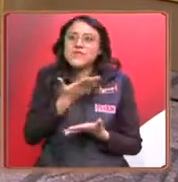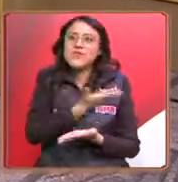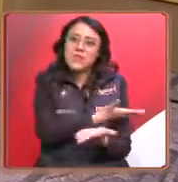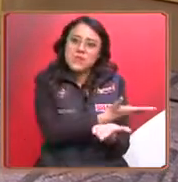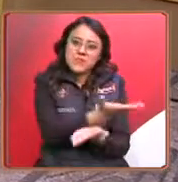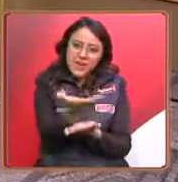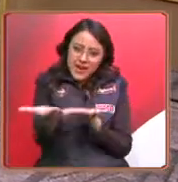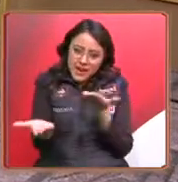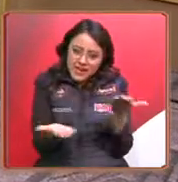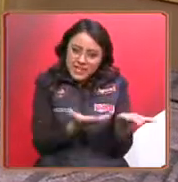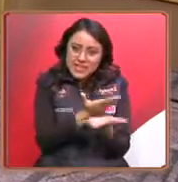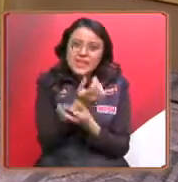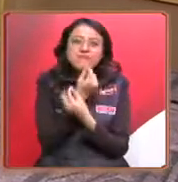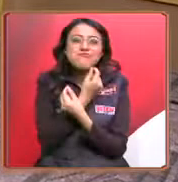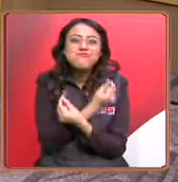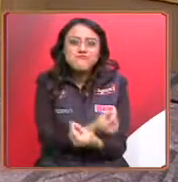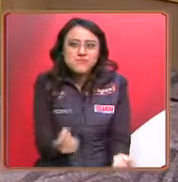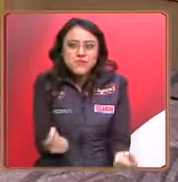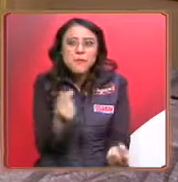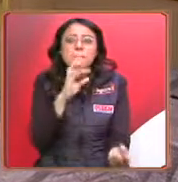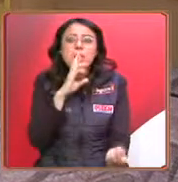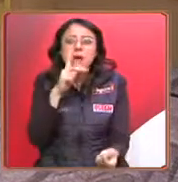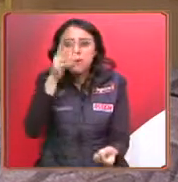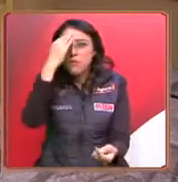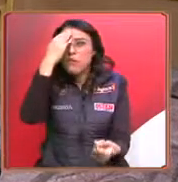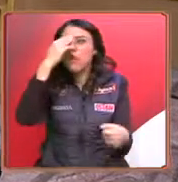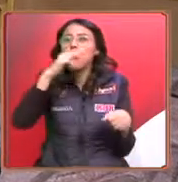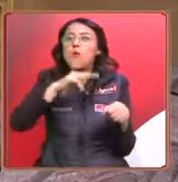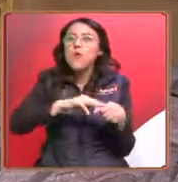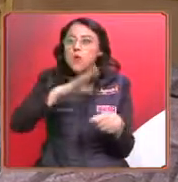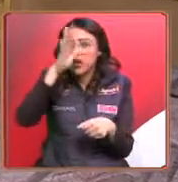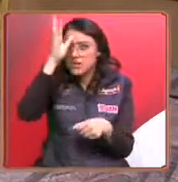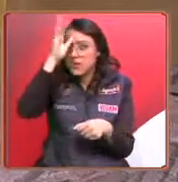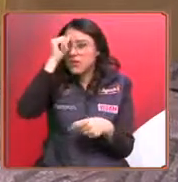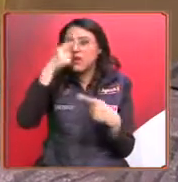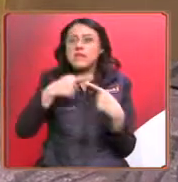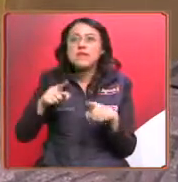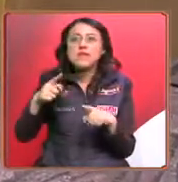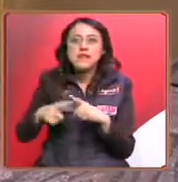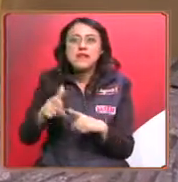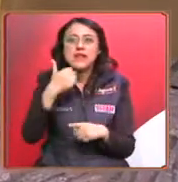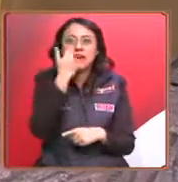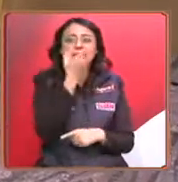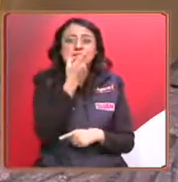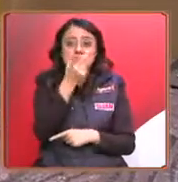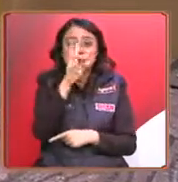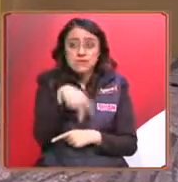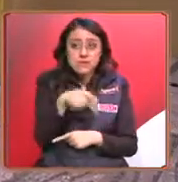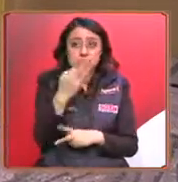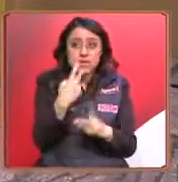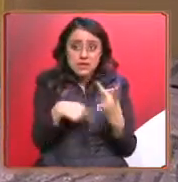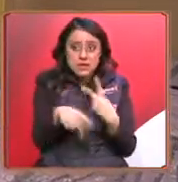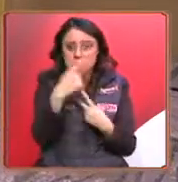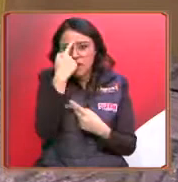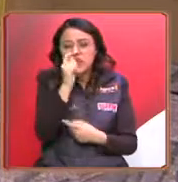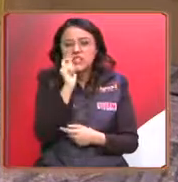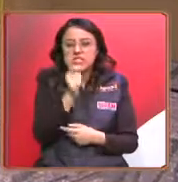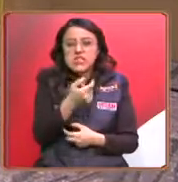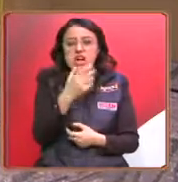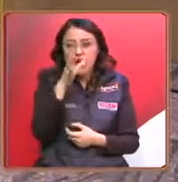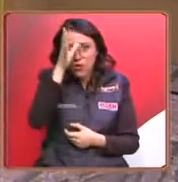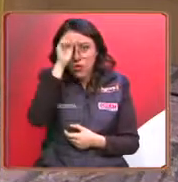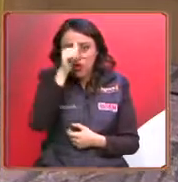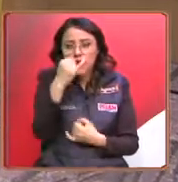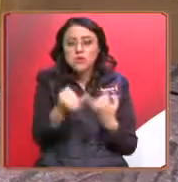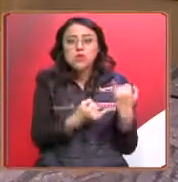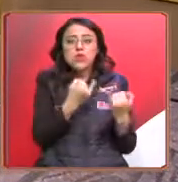esos chiquitines y hacer esas memorias, recuerdos, como usted quiera decirle. Entonces sí, yo vine exactamente eso, para que recuerden el